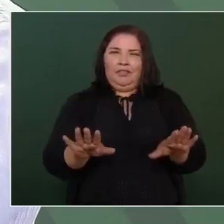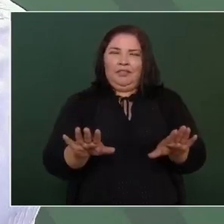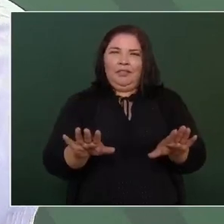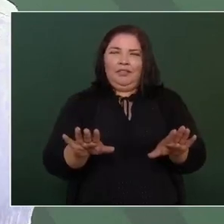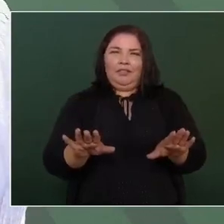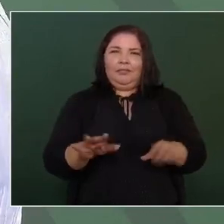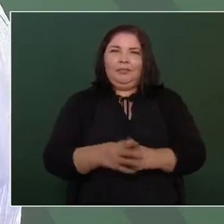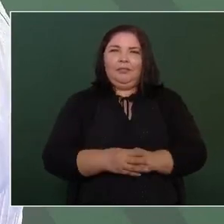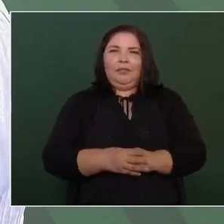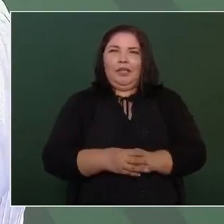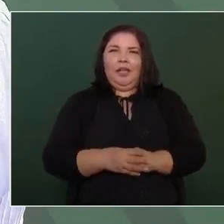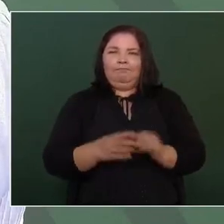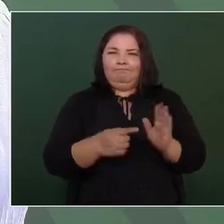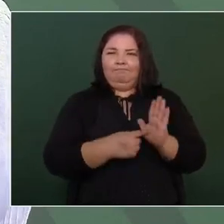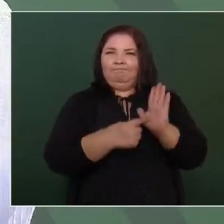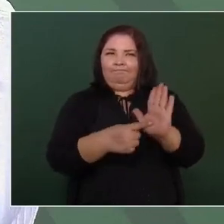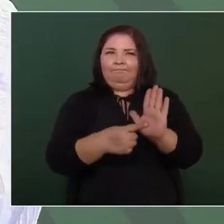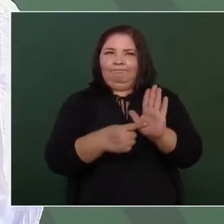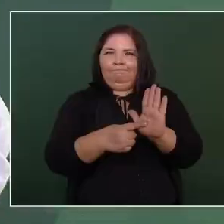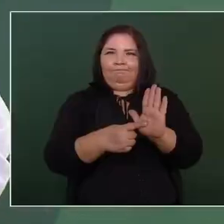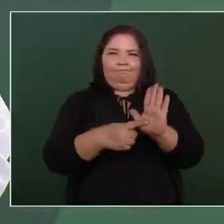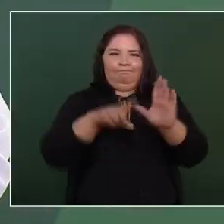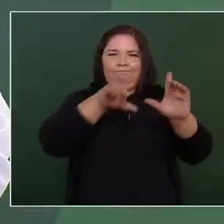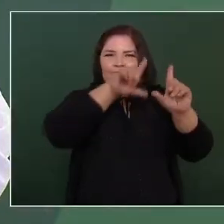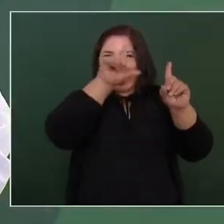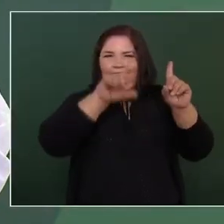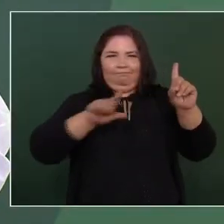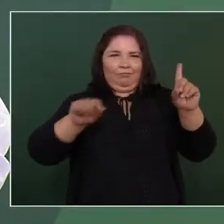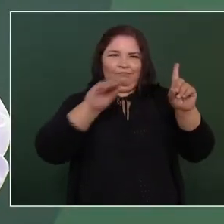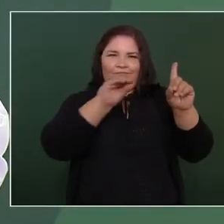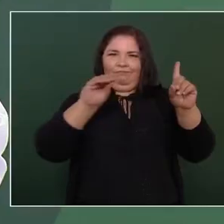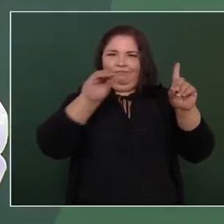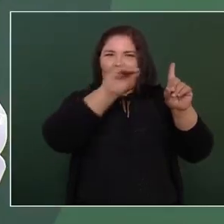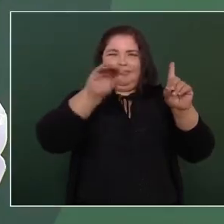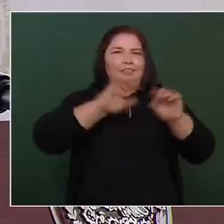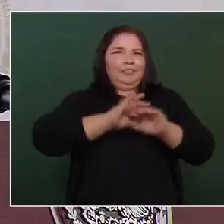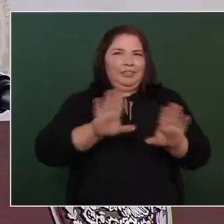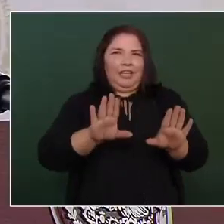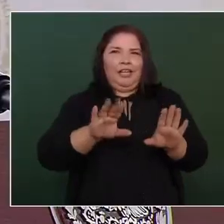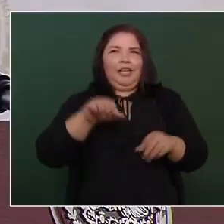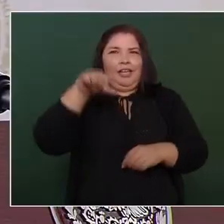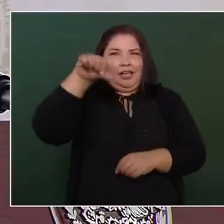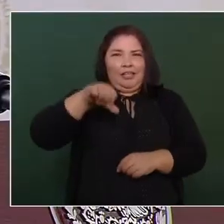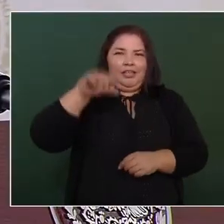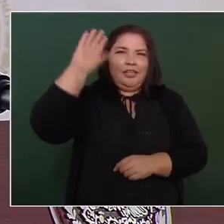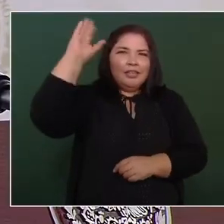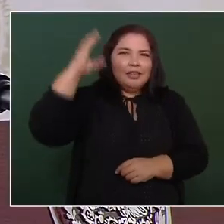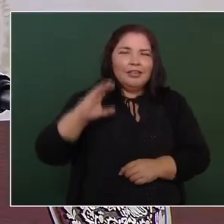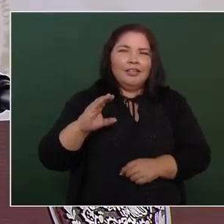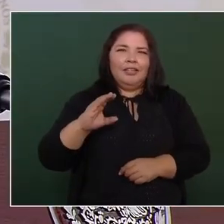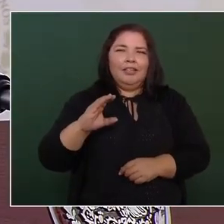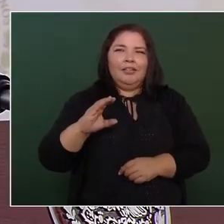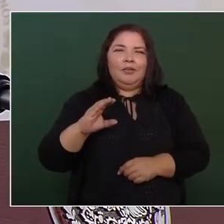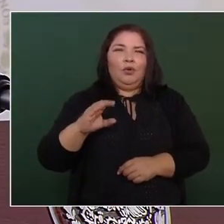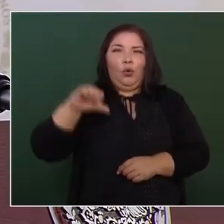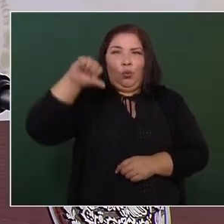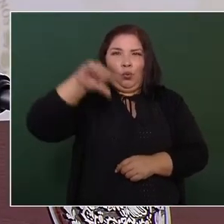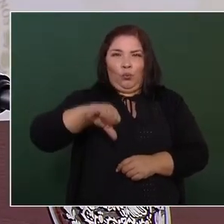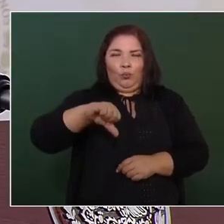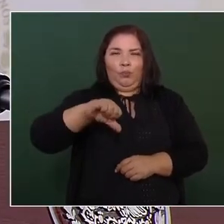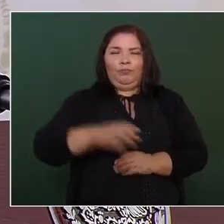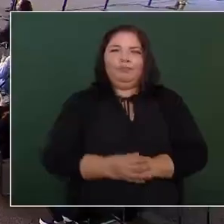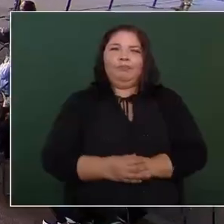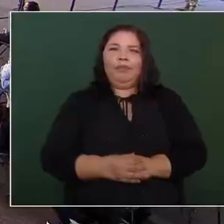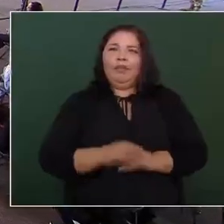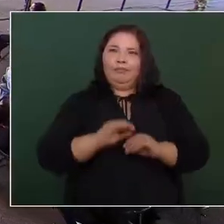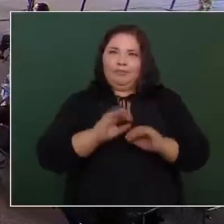está presente en todo el país y eso lo vamos a hacer aquí también el día de hoy.